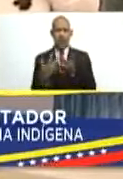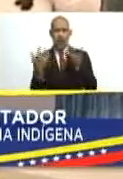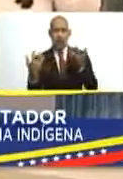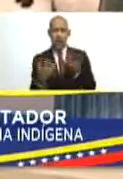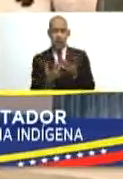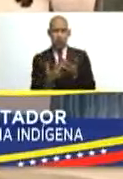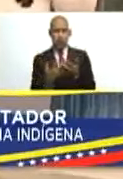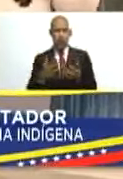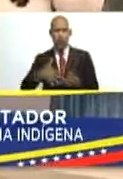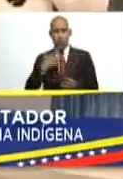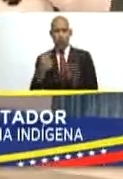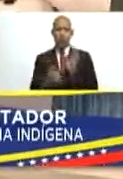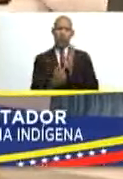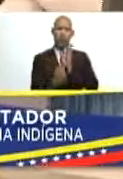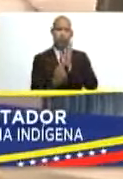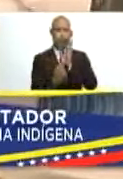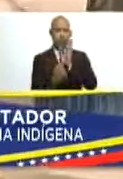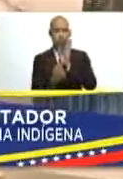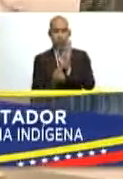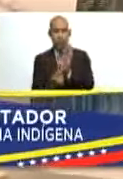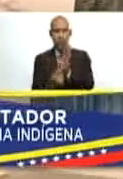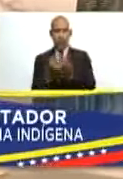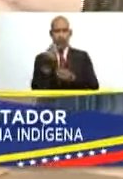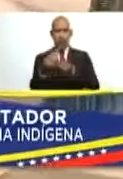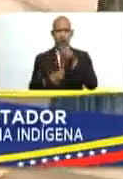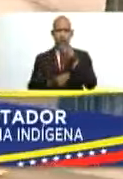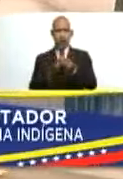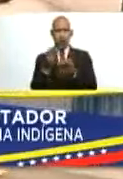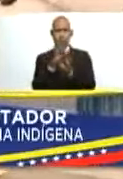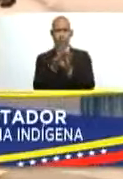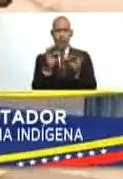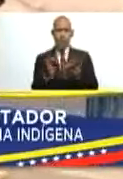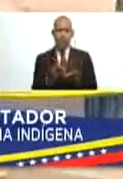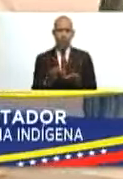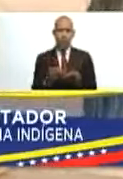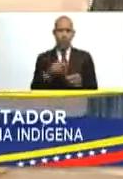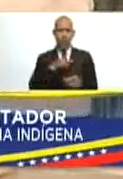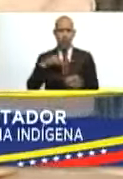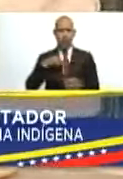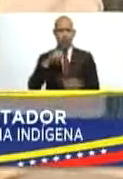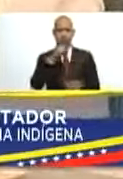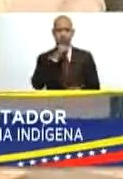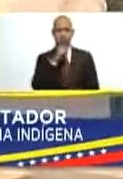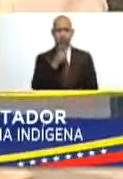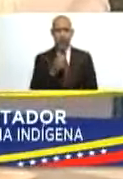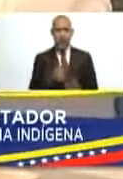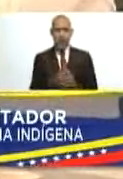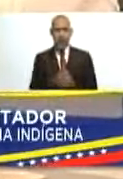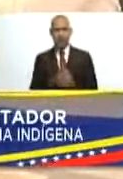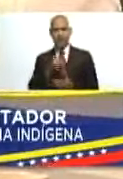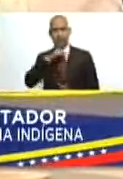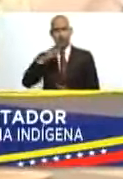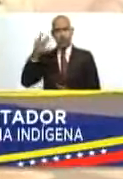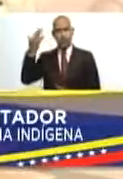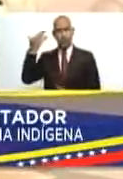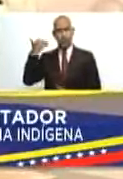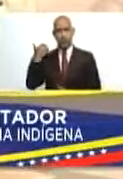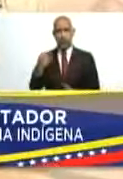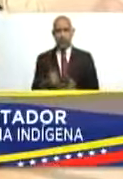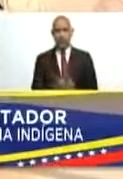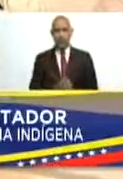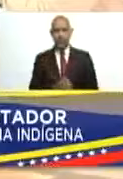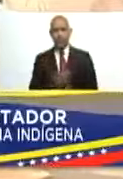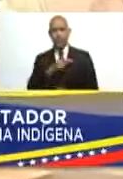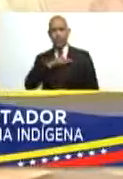pudiésemos nosotros ejemplificar, como lo es nuestra compañera, nuestra abuela, Nicia Maldonado, también